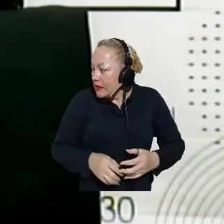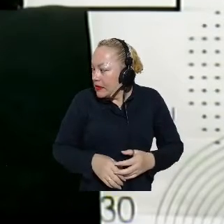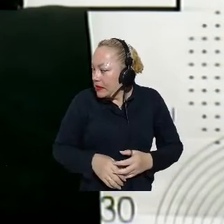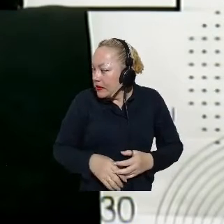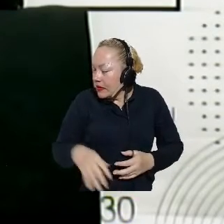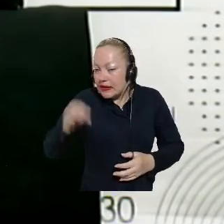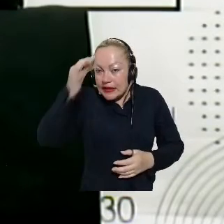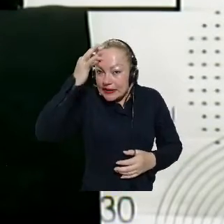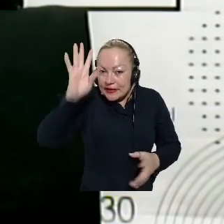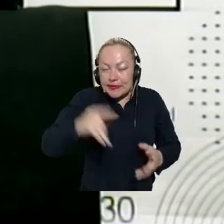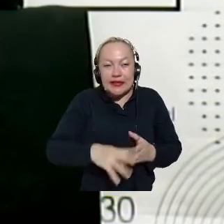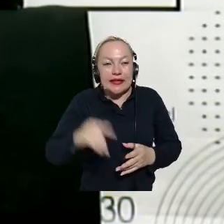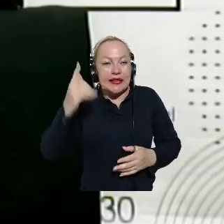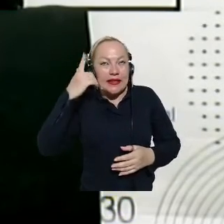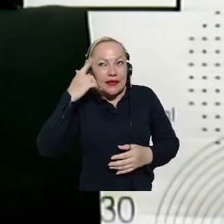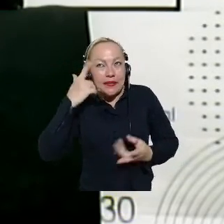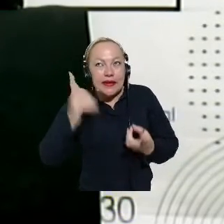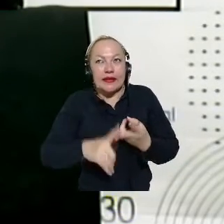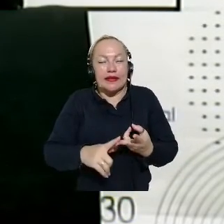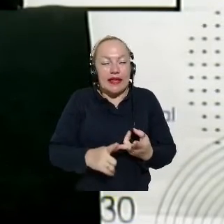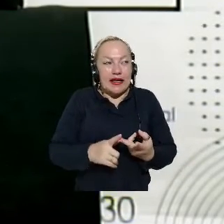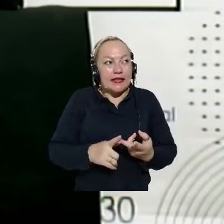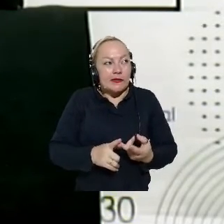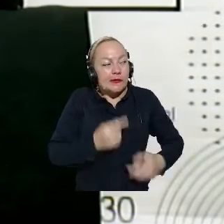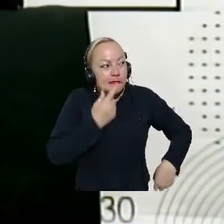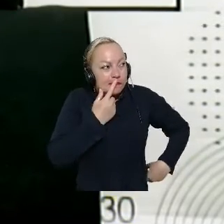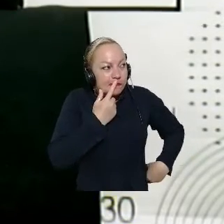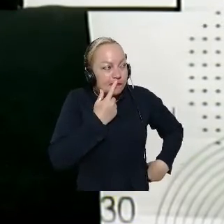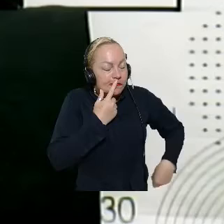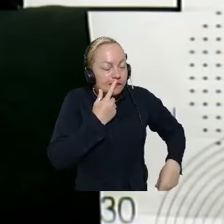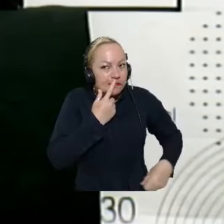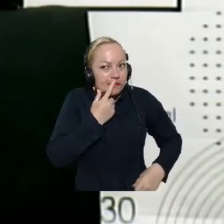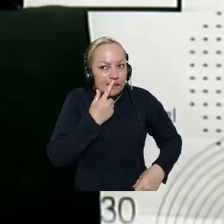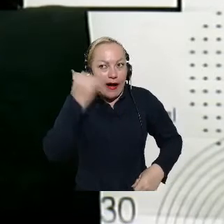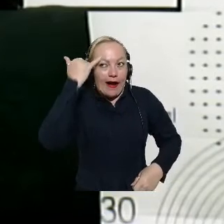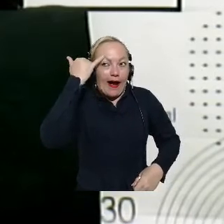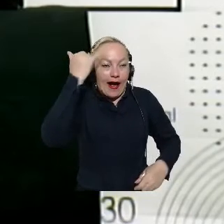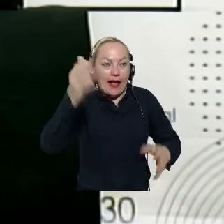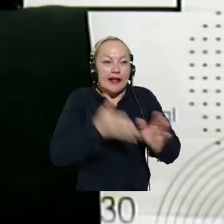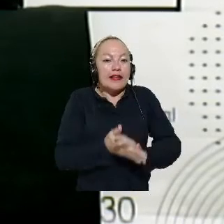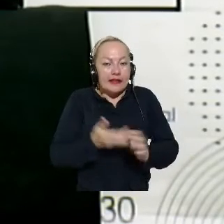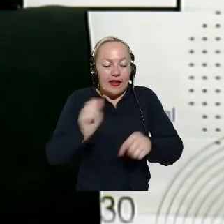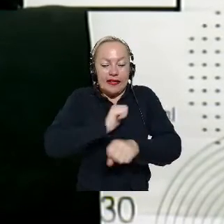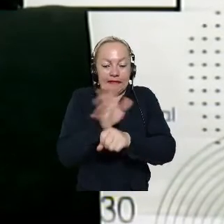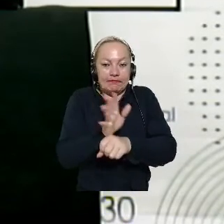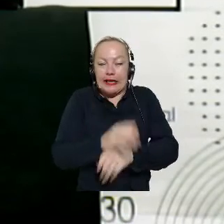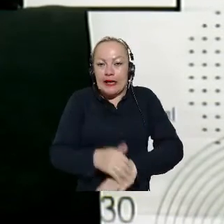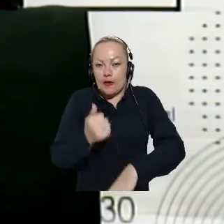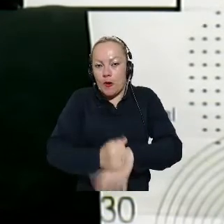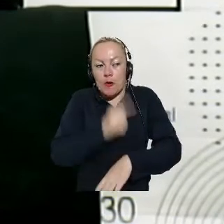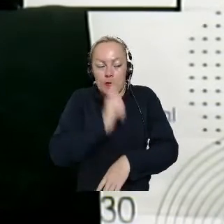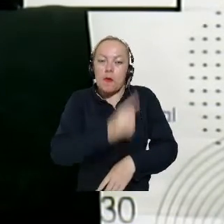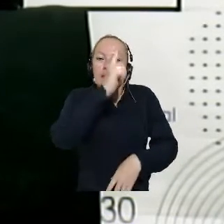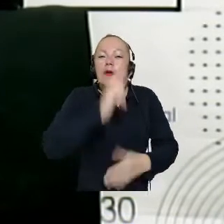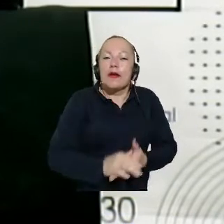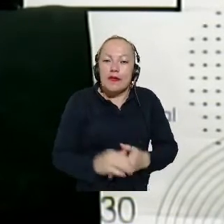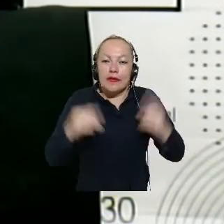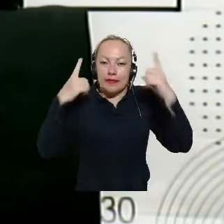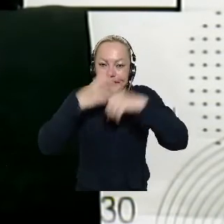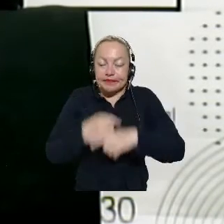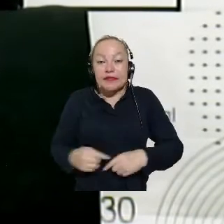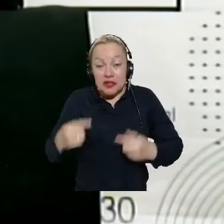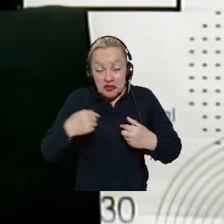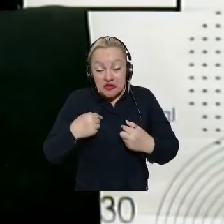nuestra mente, no teníamos en nuestros pensamientos. Entonces eso es lo que nos deja esta pandemia. Y pues creo